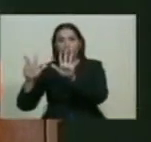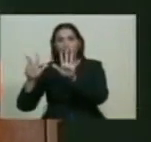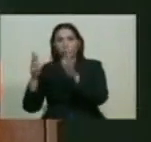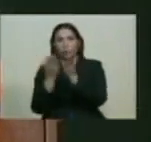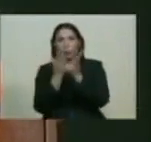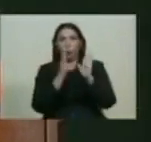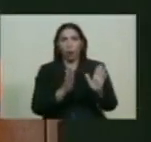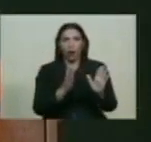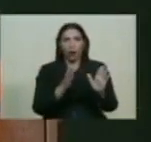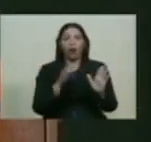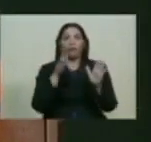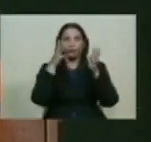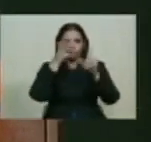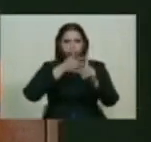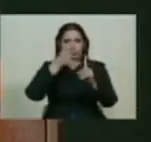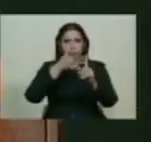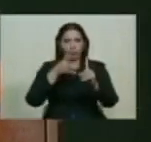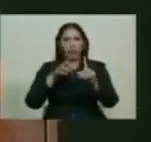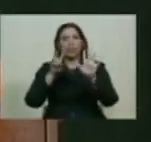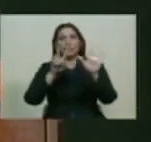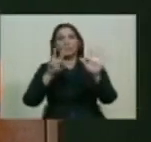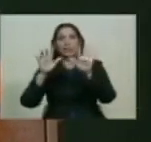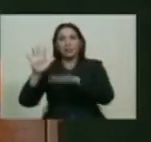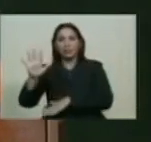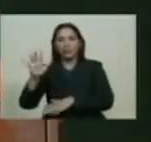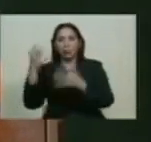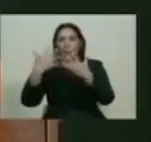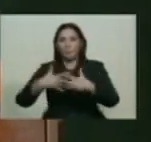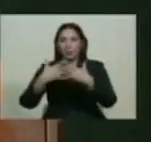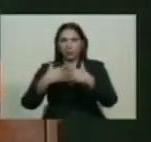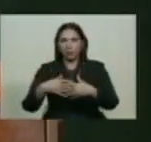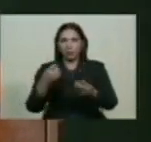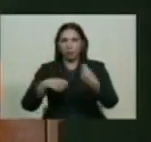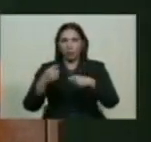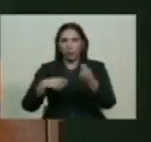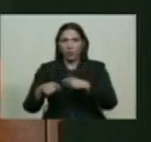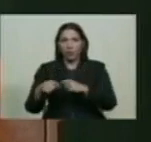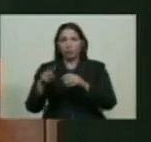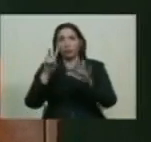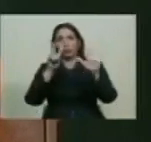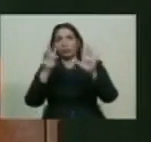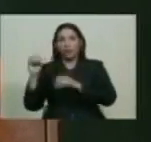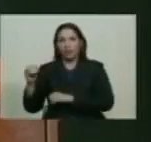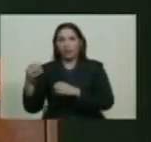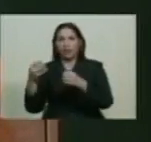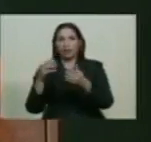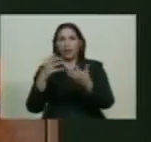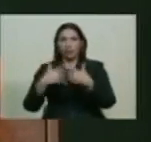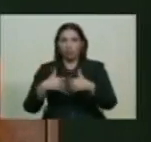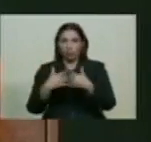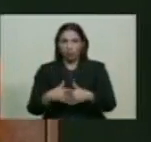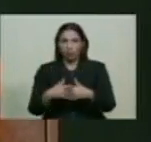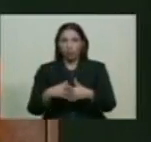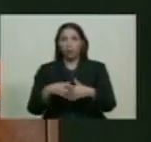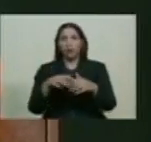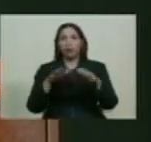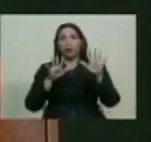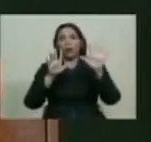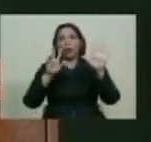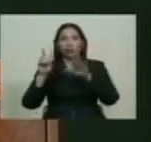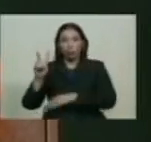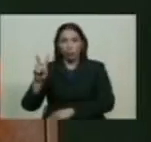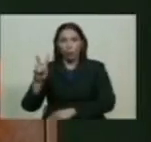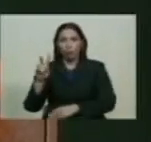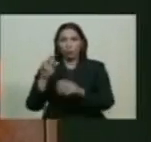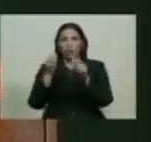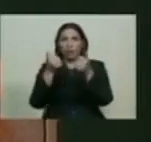agropecuarias, 65 de administración y comercio, 60 de industriales, 12 de servicios sociales y salud, 10 de